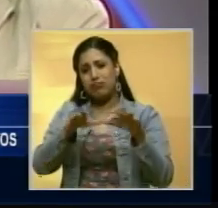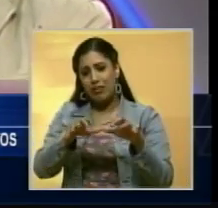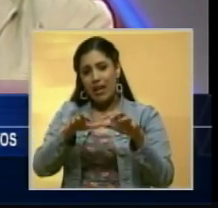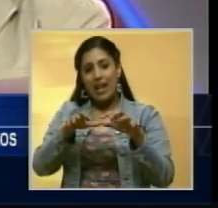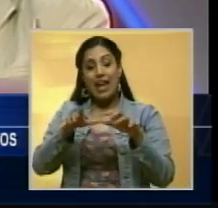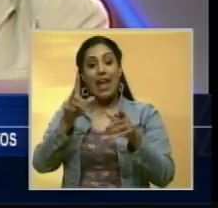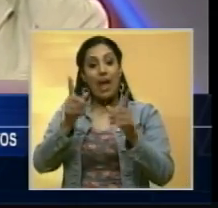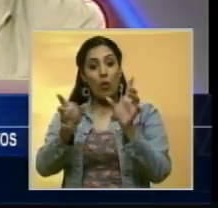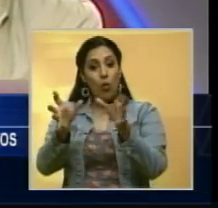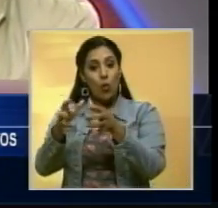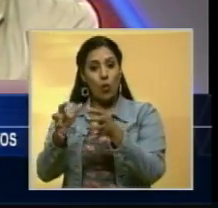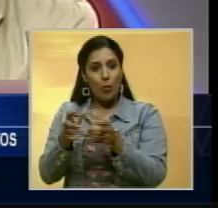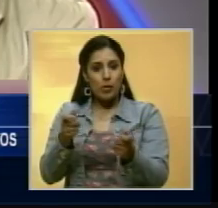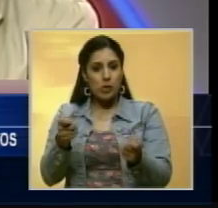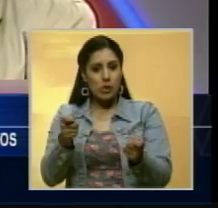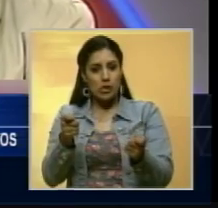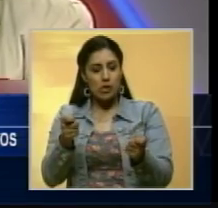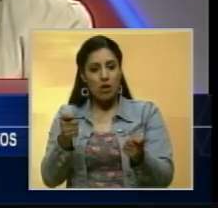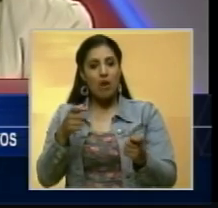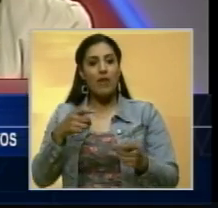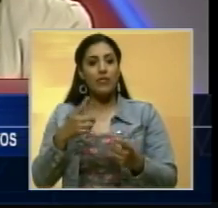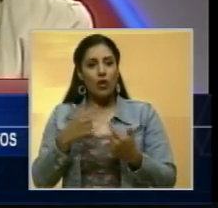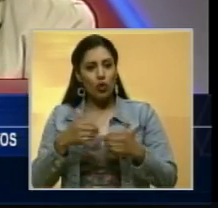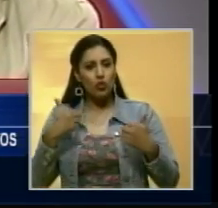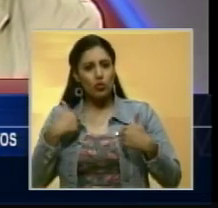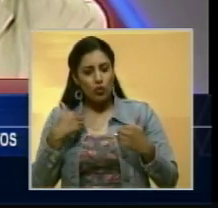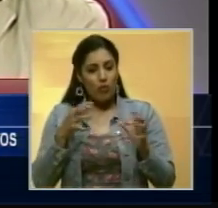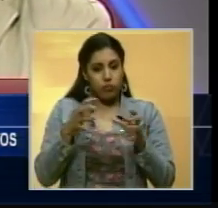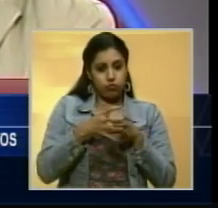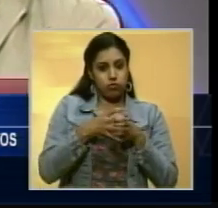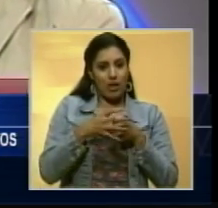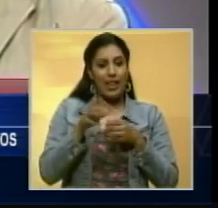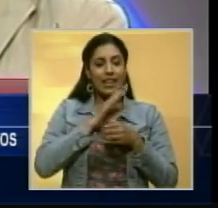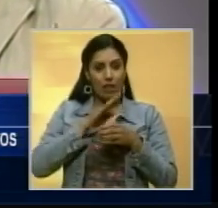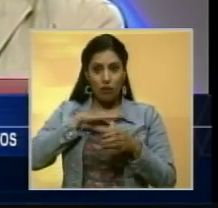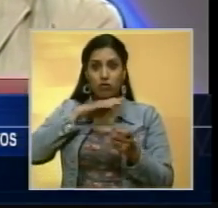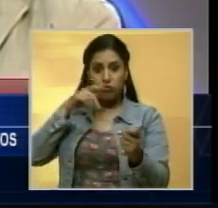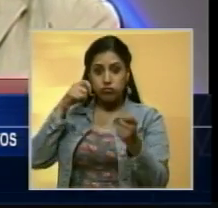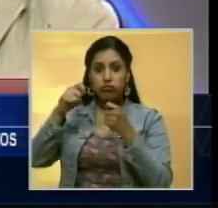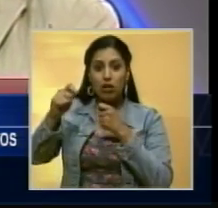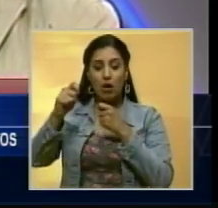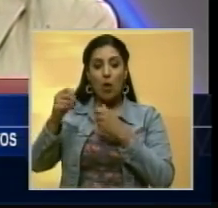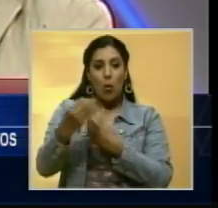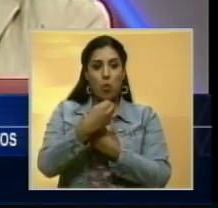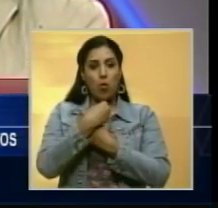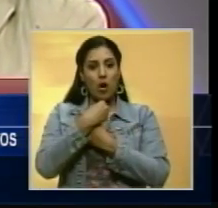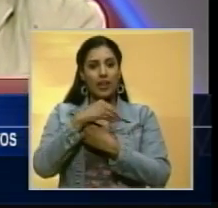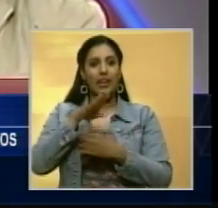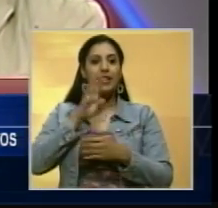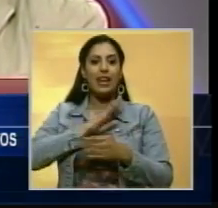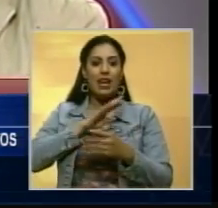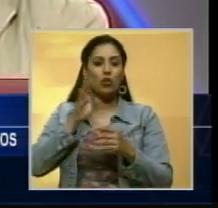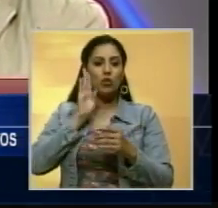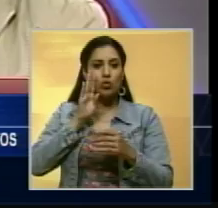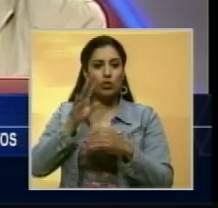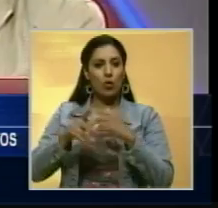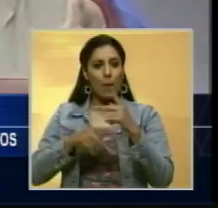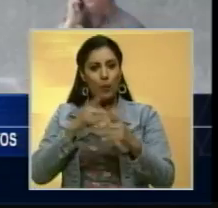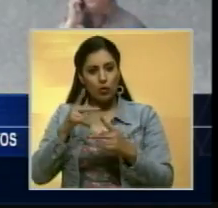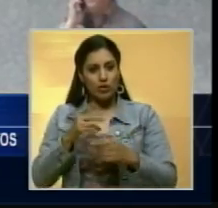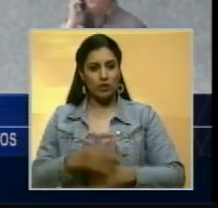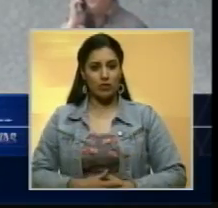hay sectores que restringen la oferta de productos, sectores monopólicos que tienen gran capacidad de acopio para incidir en el proceso de formación de